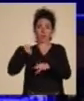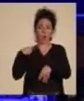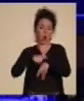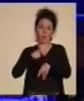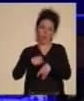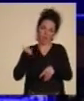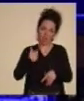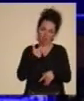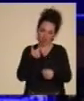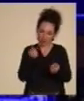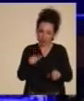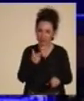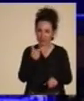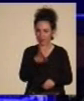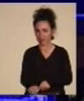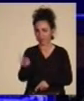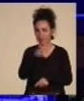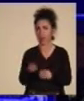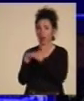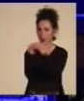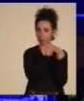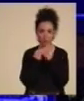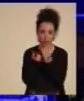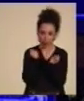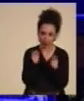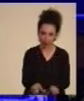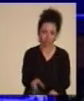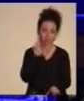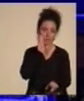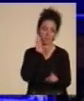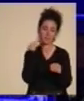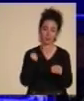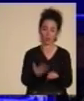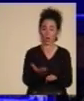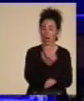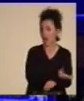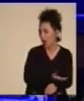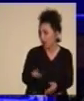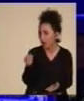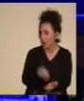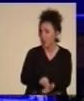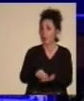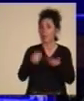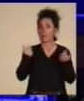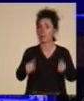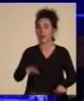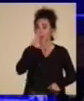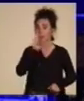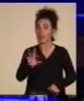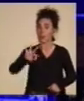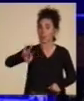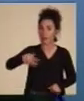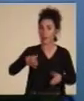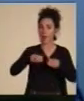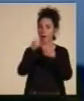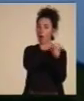hora, me salto lo de unanimidad, que es igual que el anterior. Y vamos con tercera murga